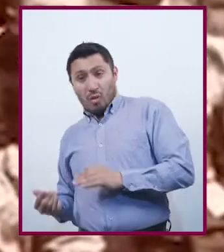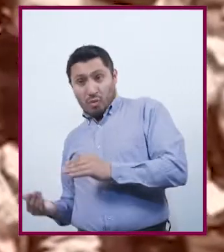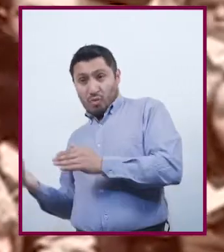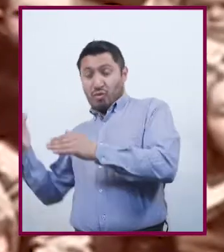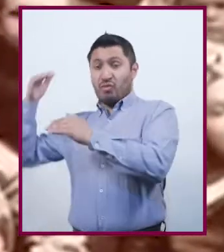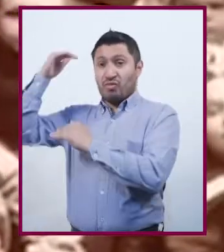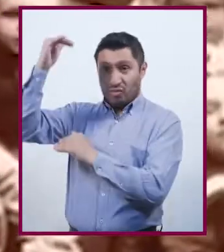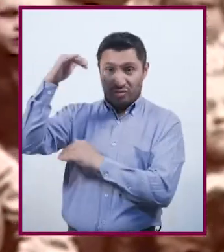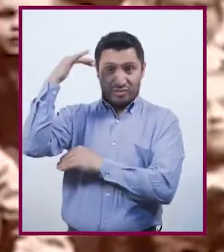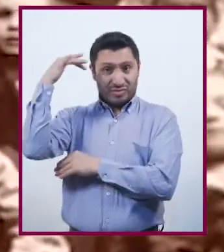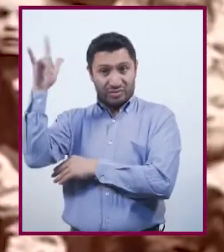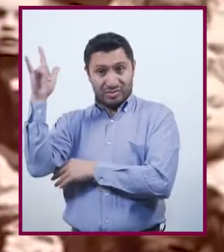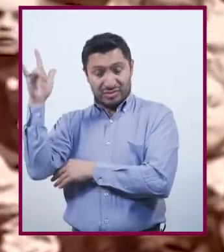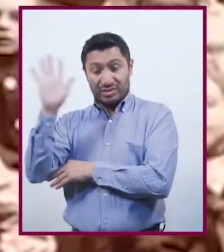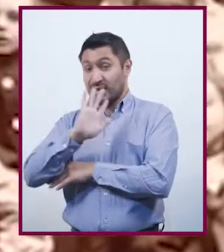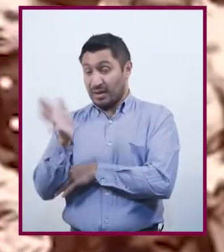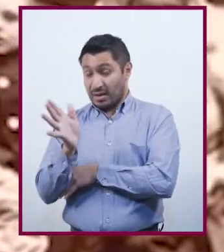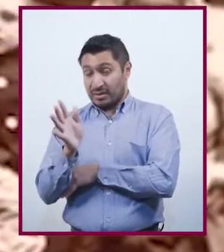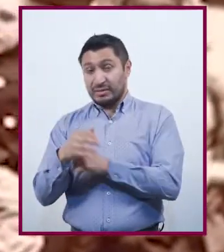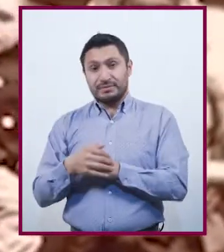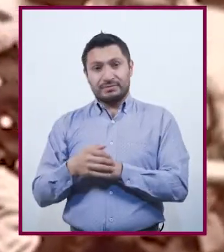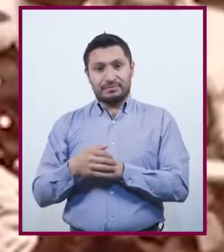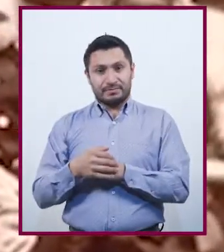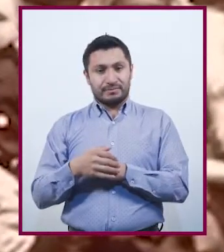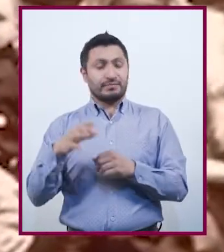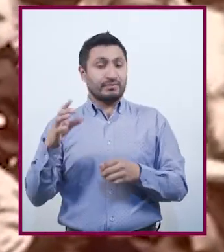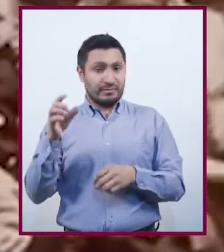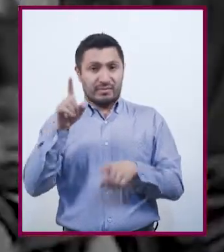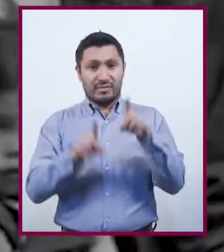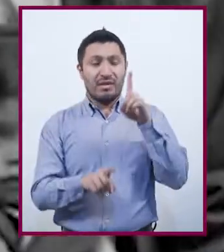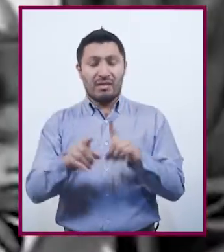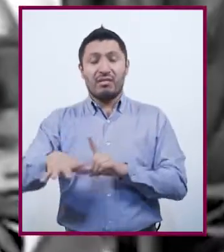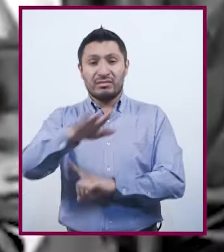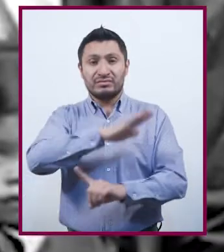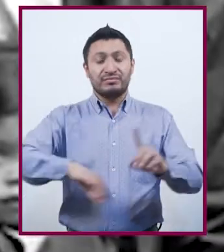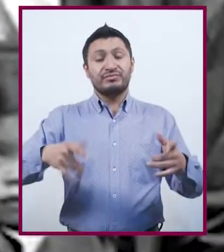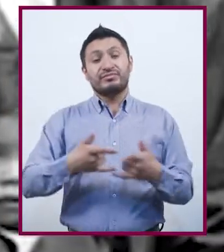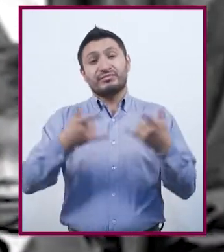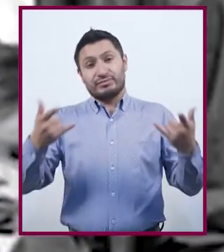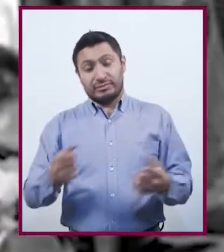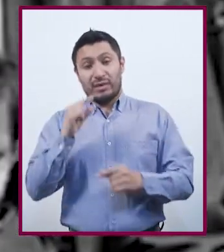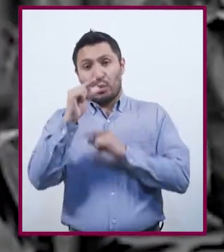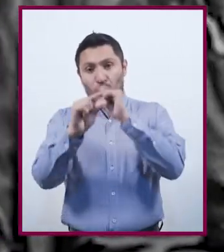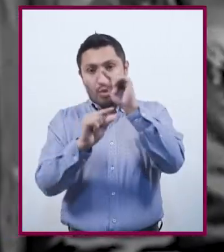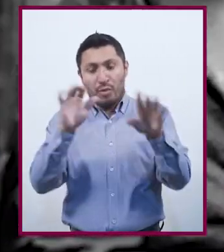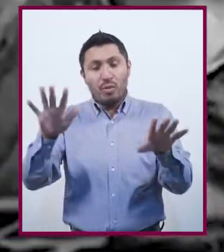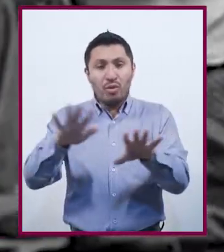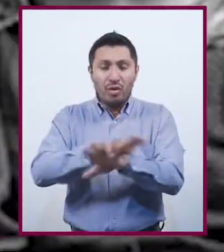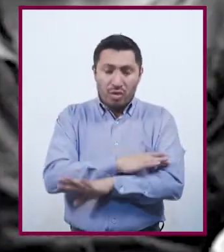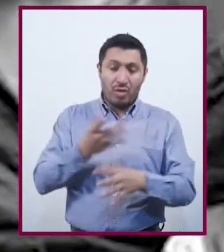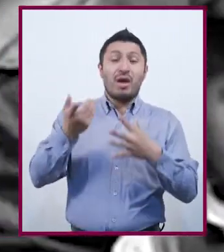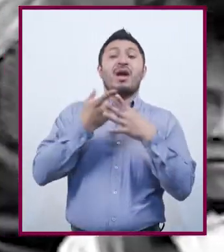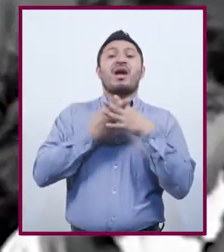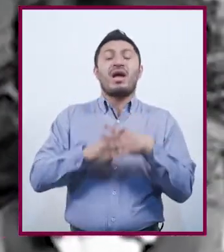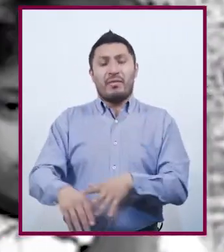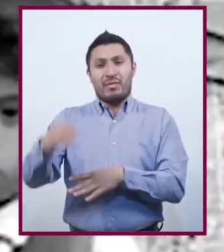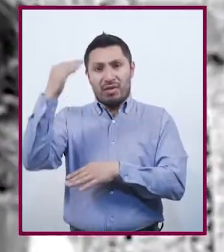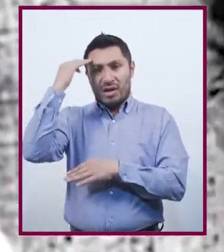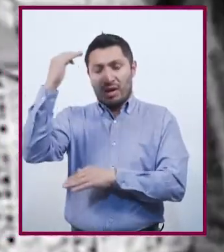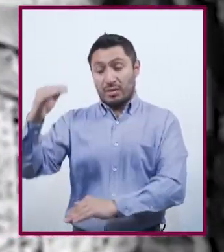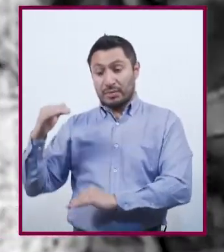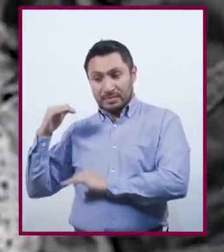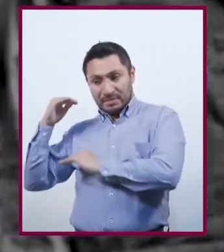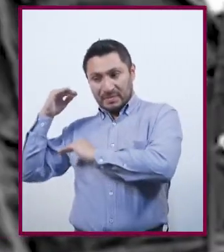Recapitulemos. Hubo una época en la que prácticamente se daba el salto de la infancia a la vida adulta. Atravesados por las